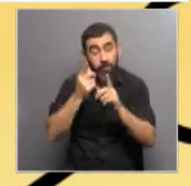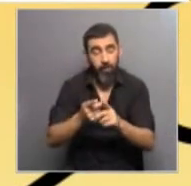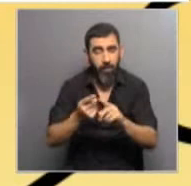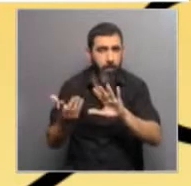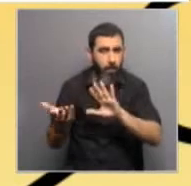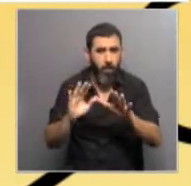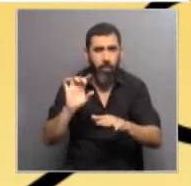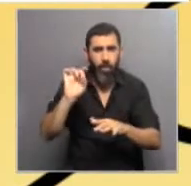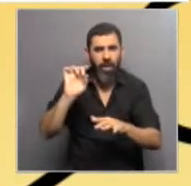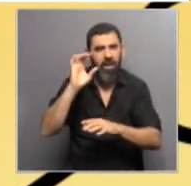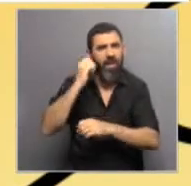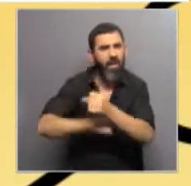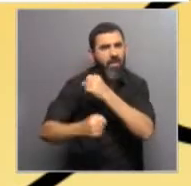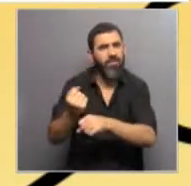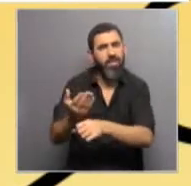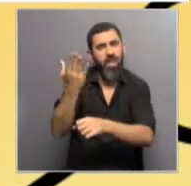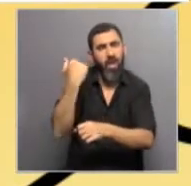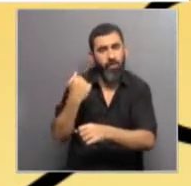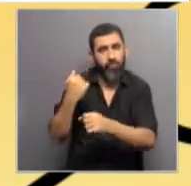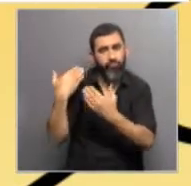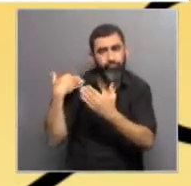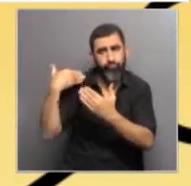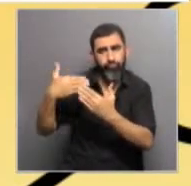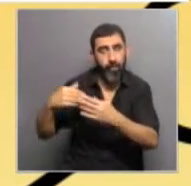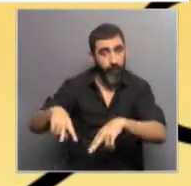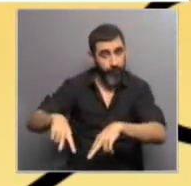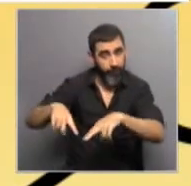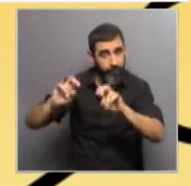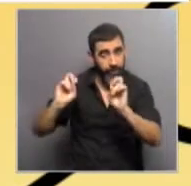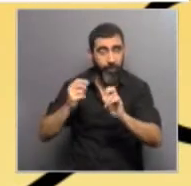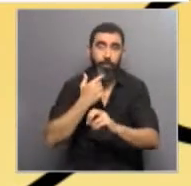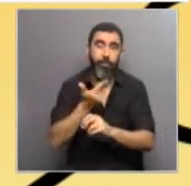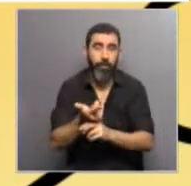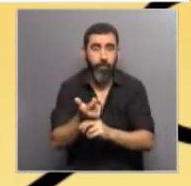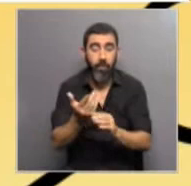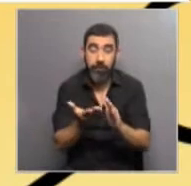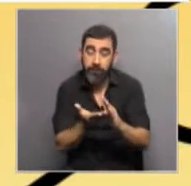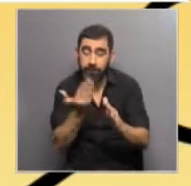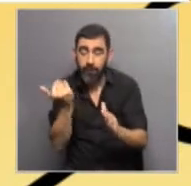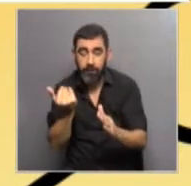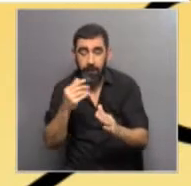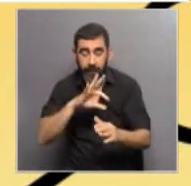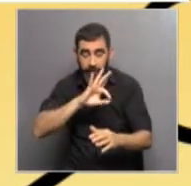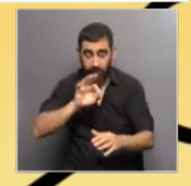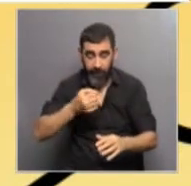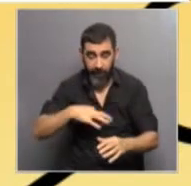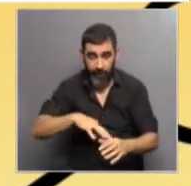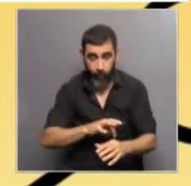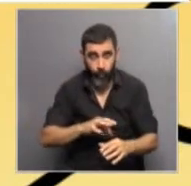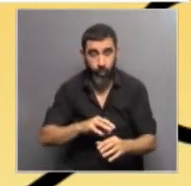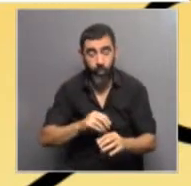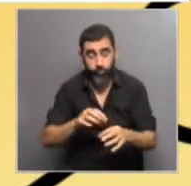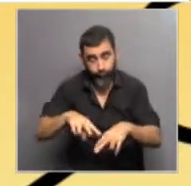aproximadamente unos 15 años, venimos estudiándolos, ya sea sacándolos del intestino y cultivándolos, o